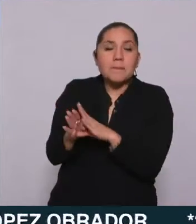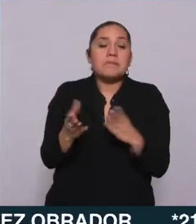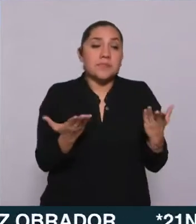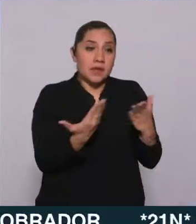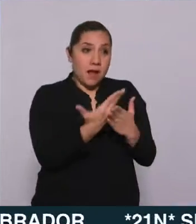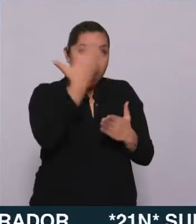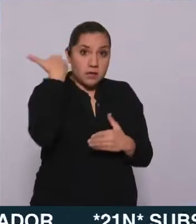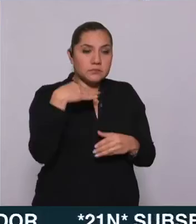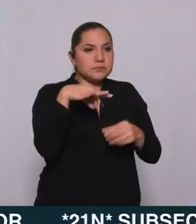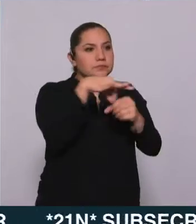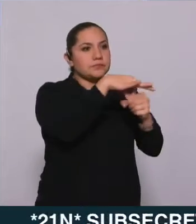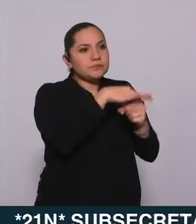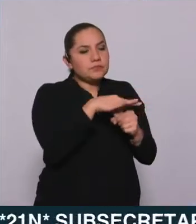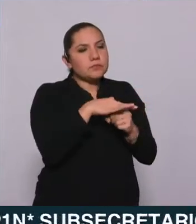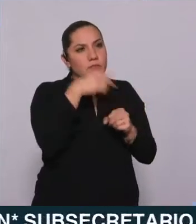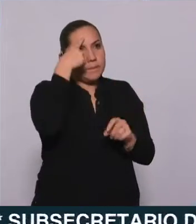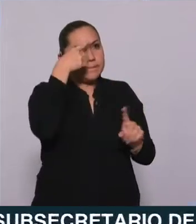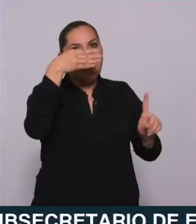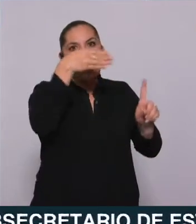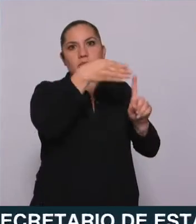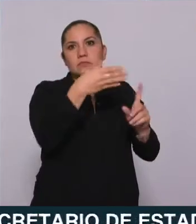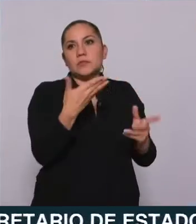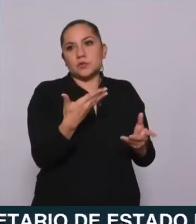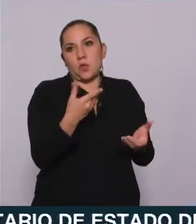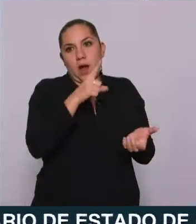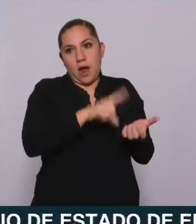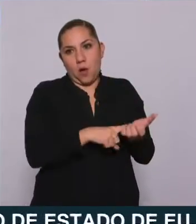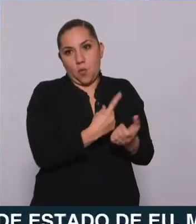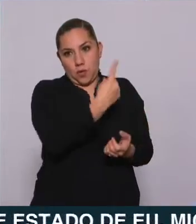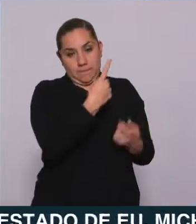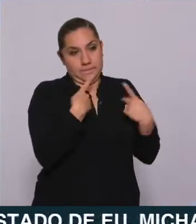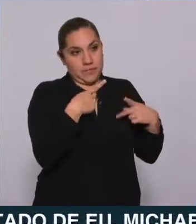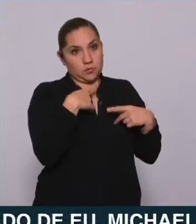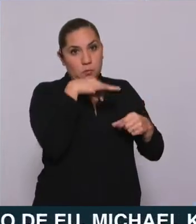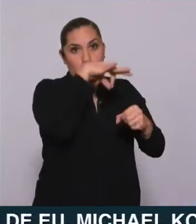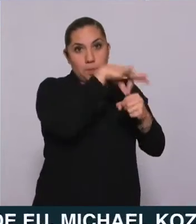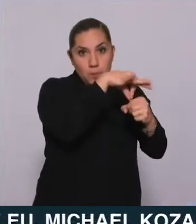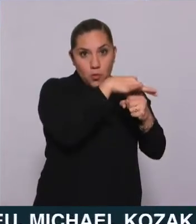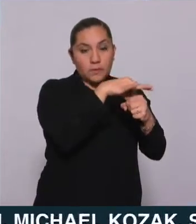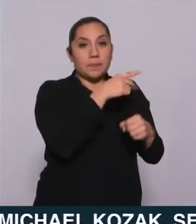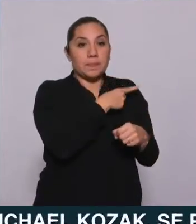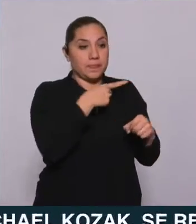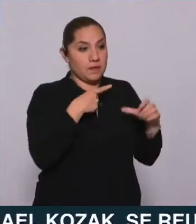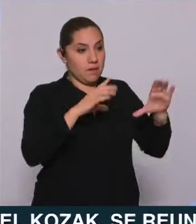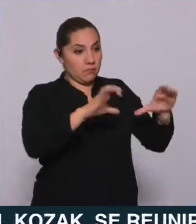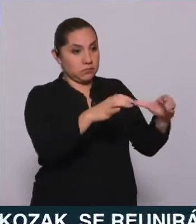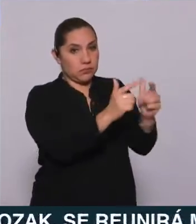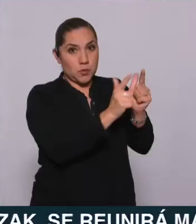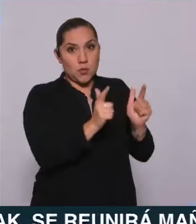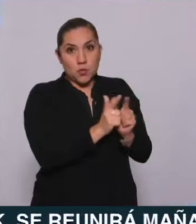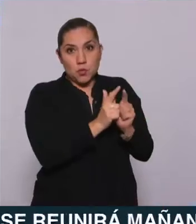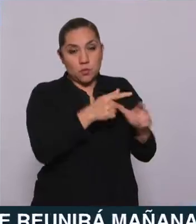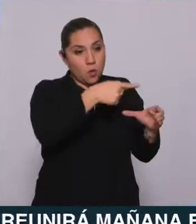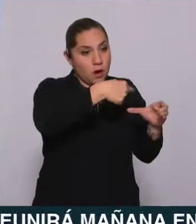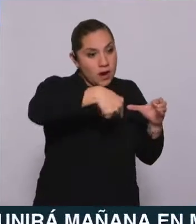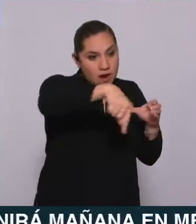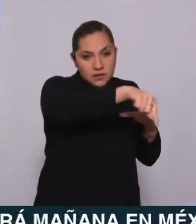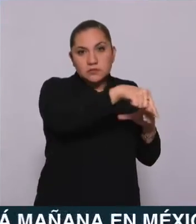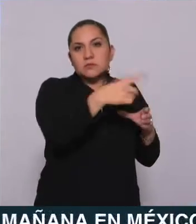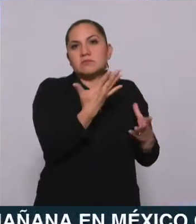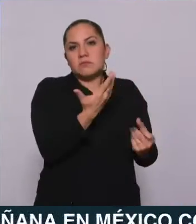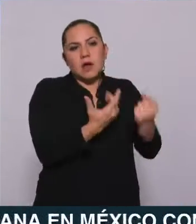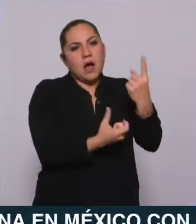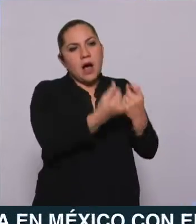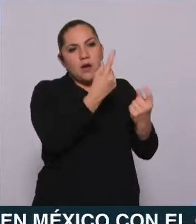ciudad, votaban, orillaban a que votaran por alguna planilla y estas en automático obtenían 5 de